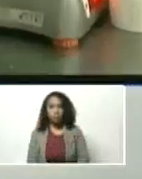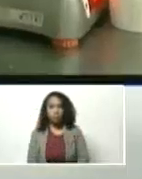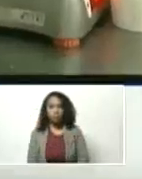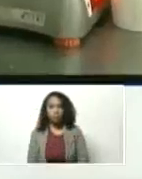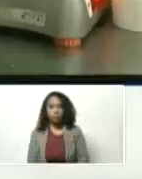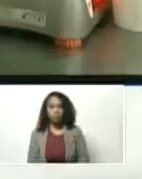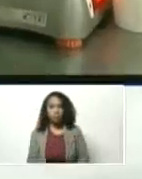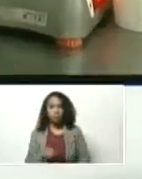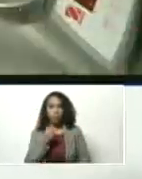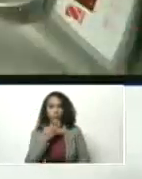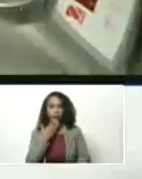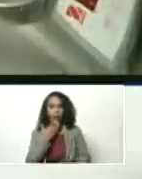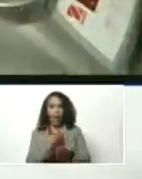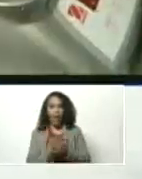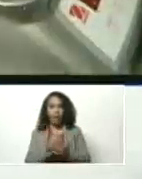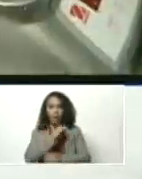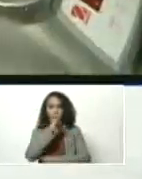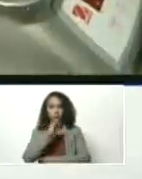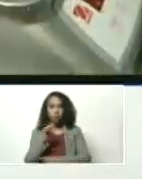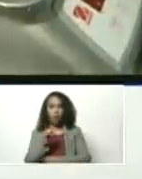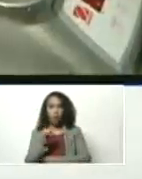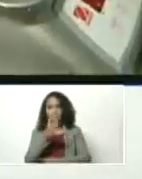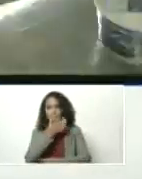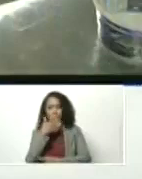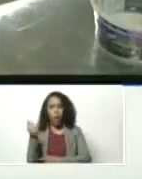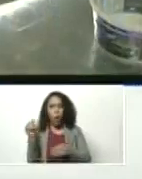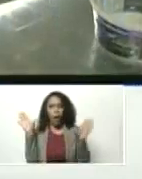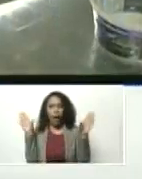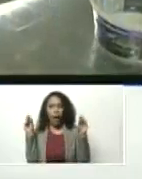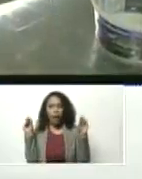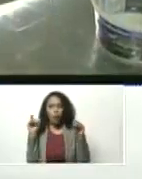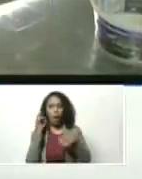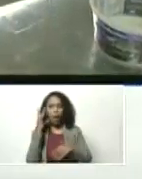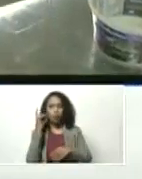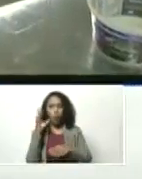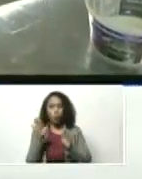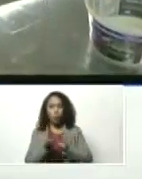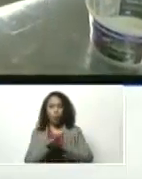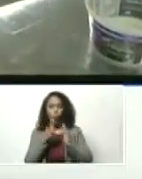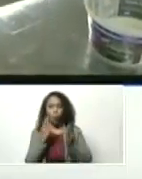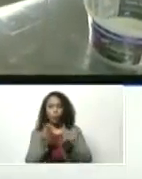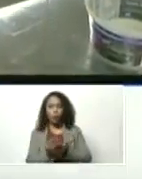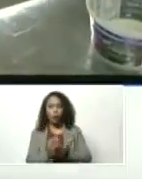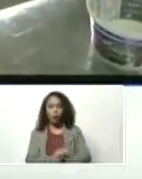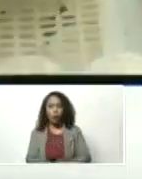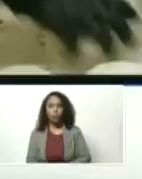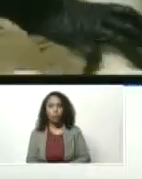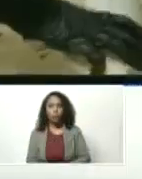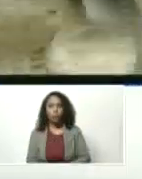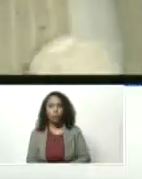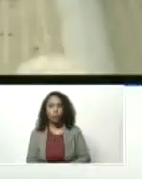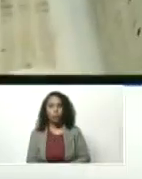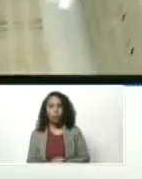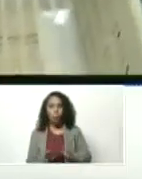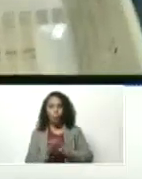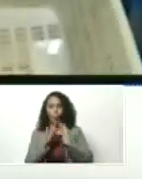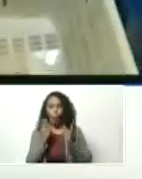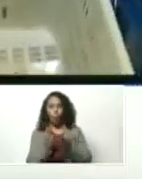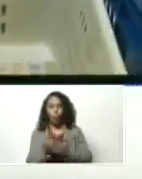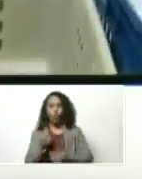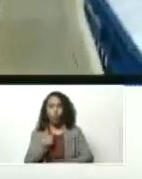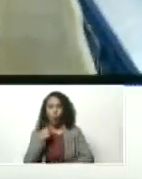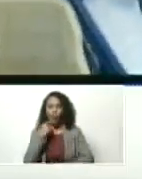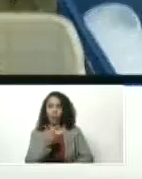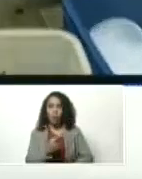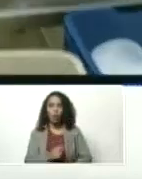Bueno, muchas gracias. Desde el Zulia, el mejor cangrejo azul del mundo. Del mundo, se los